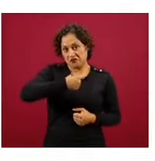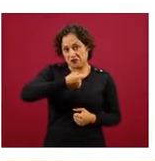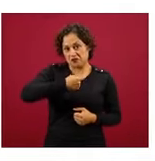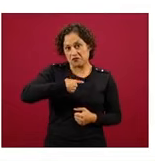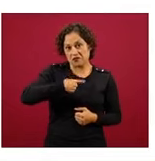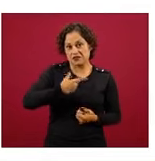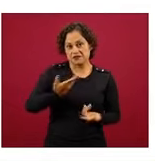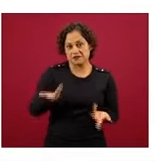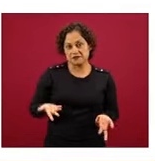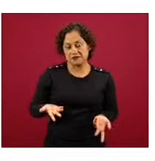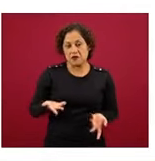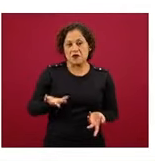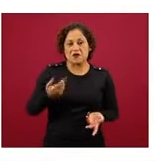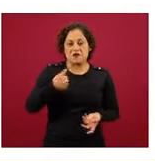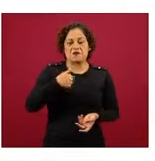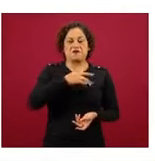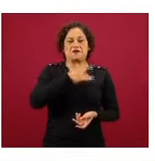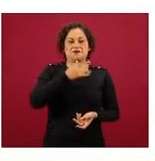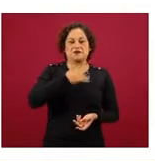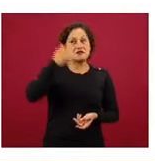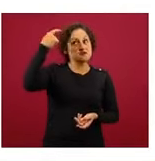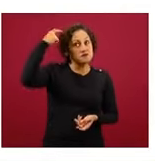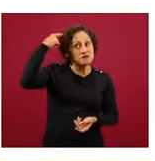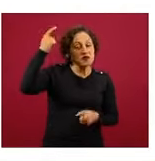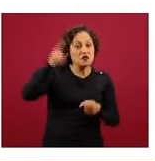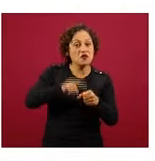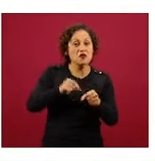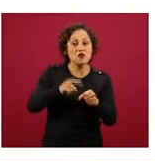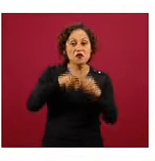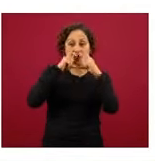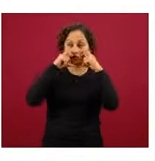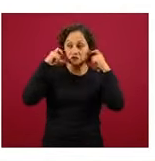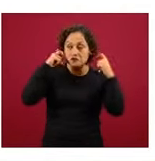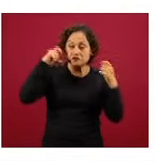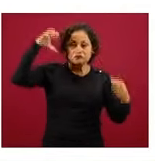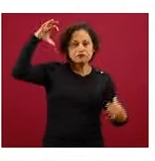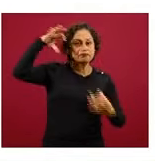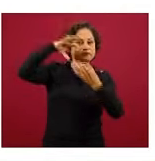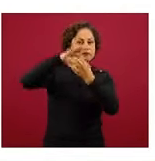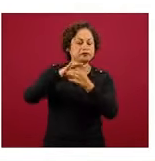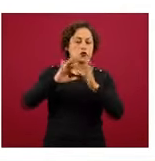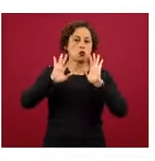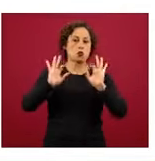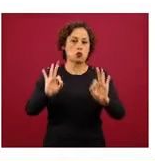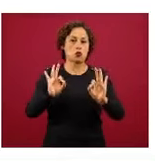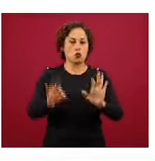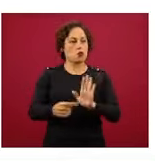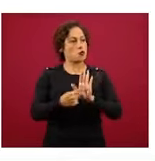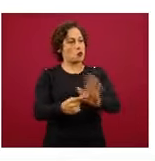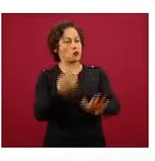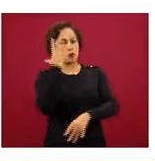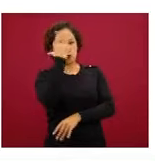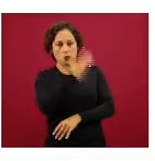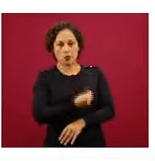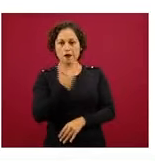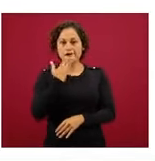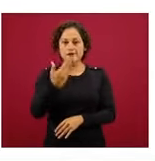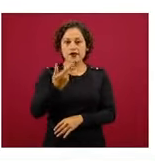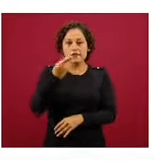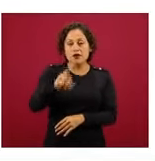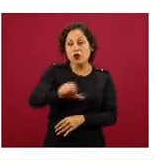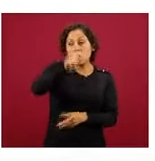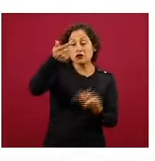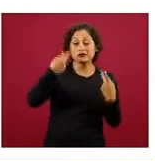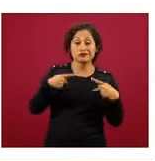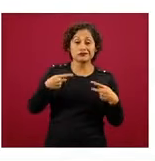el cubrebocas, pero no todas las personas mayores lo creen así, y estamos insistiendo en la necesidad de que se protejan y que